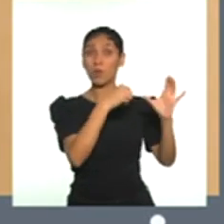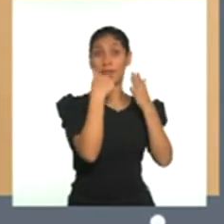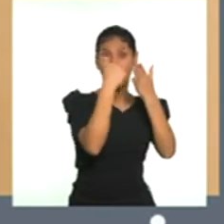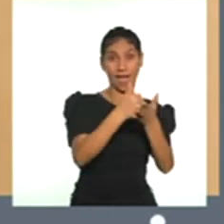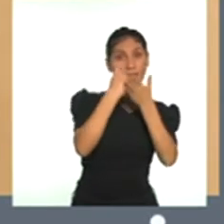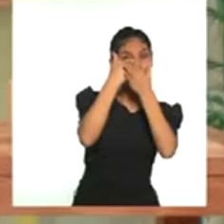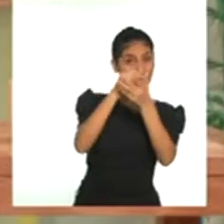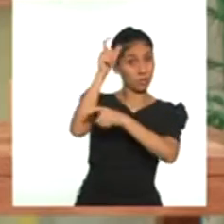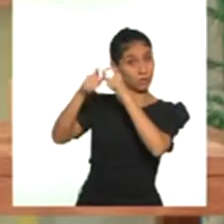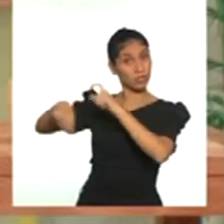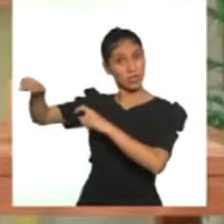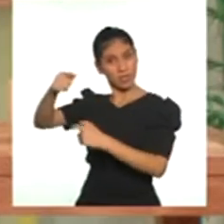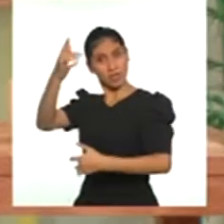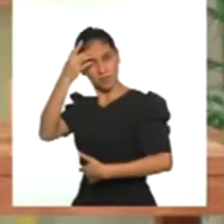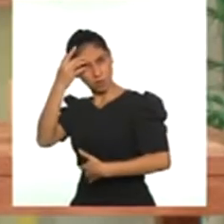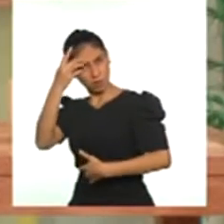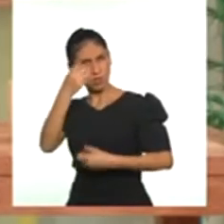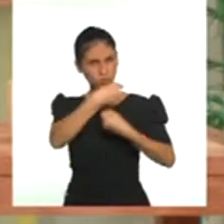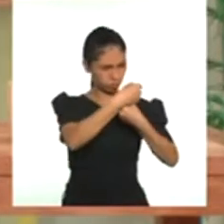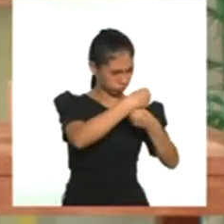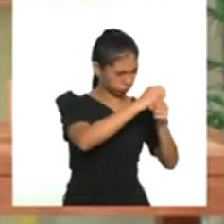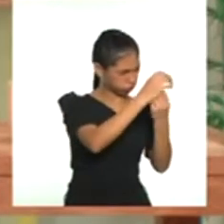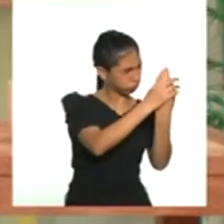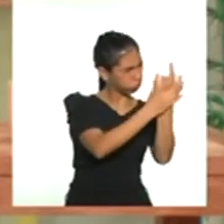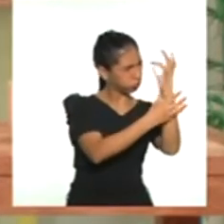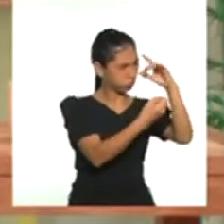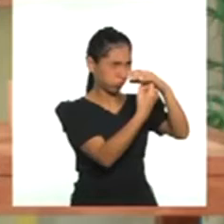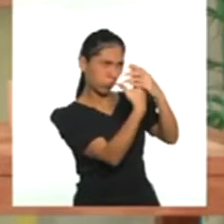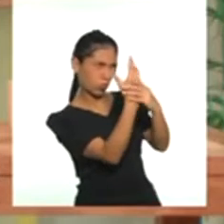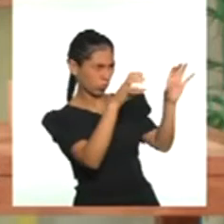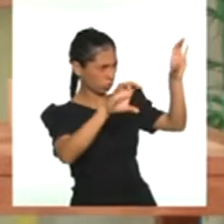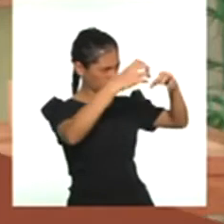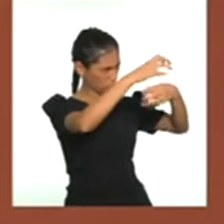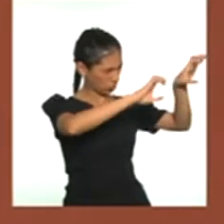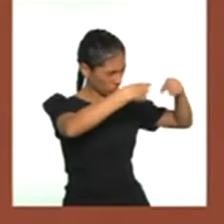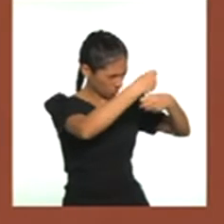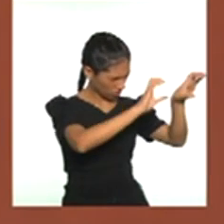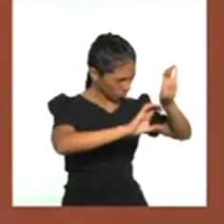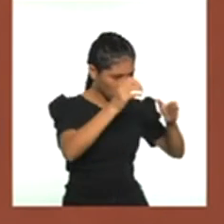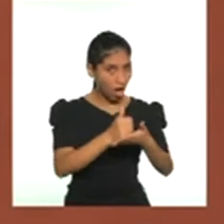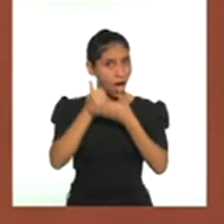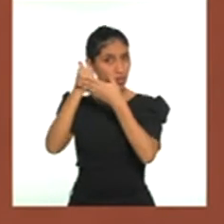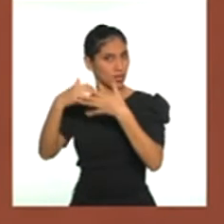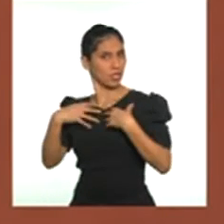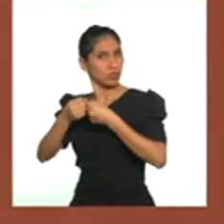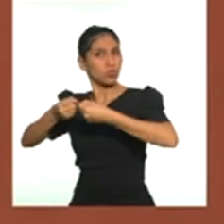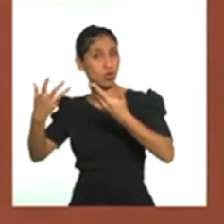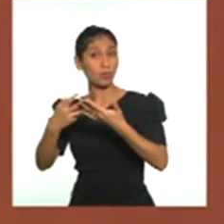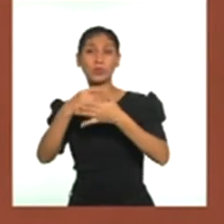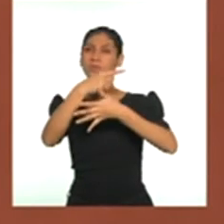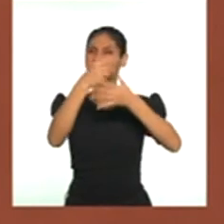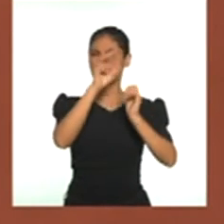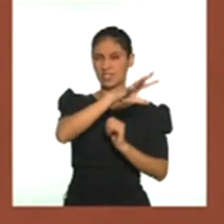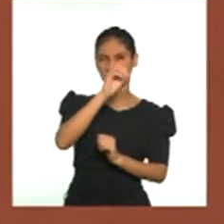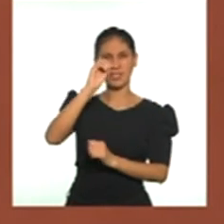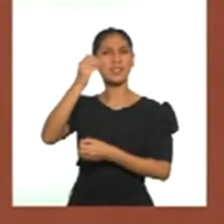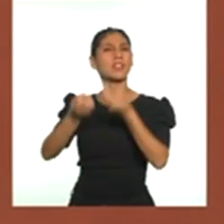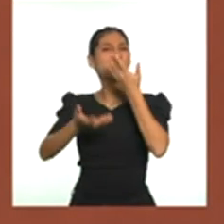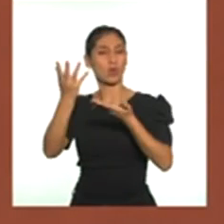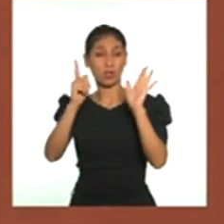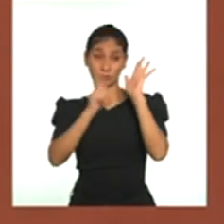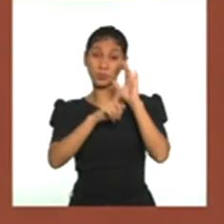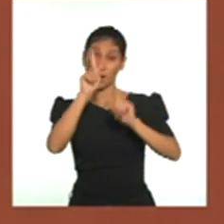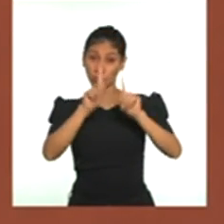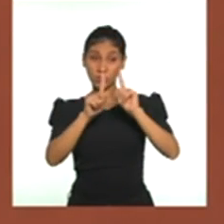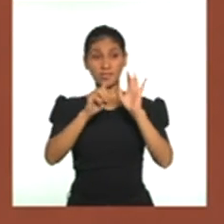diversas enfermedades. ¿Y dentro de esas 510 plantas, conozco alguna? Por supuesto. Uña de gato,